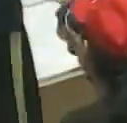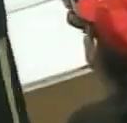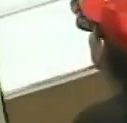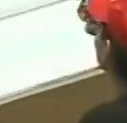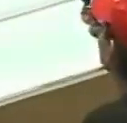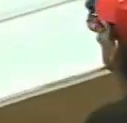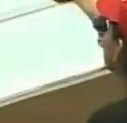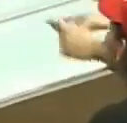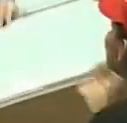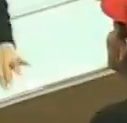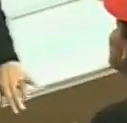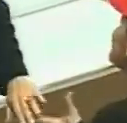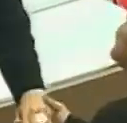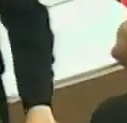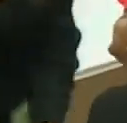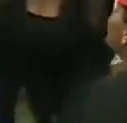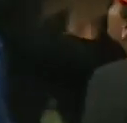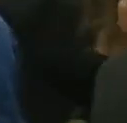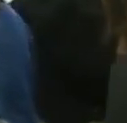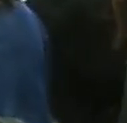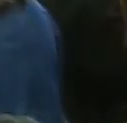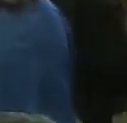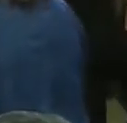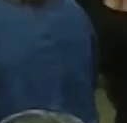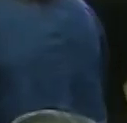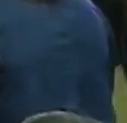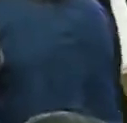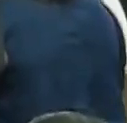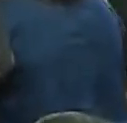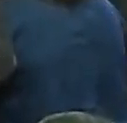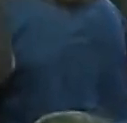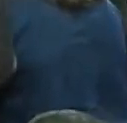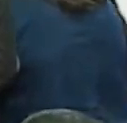juzguen el proceso electoral de Venezuela cuando